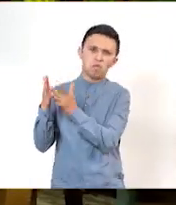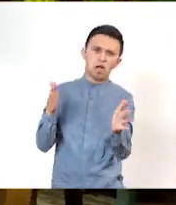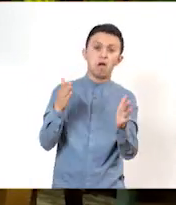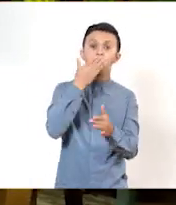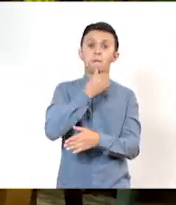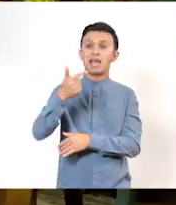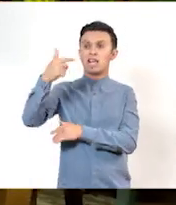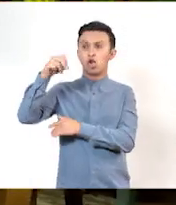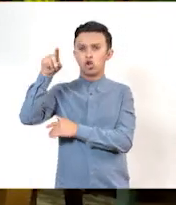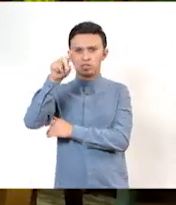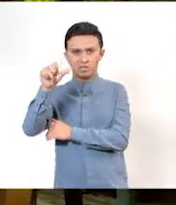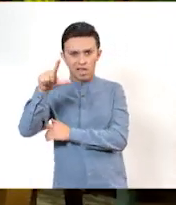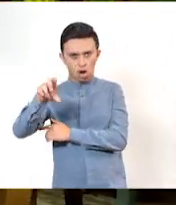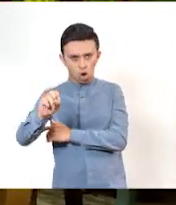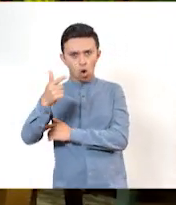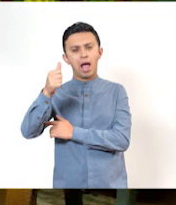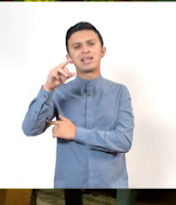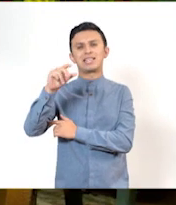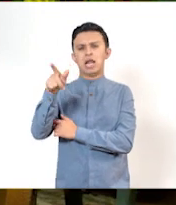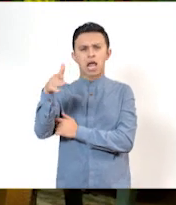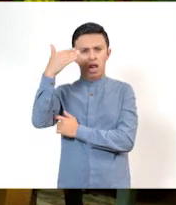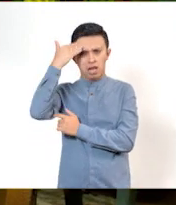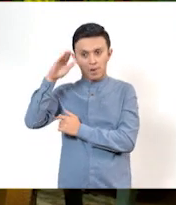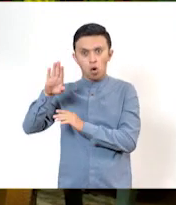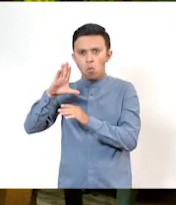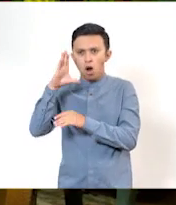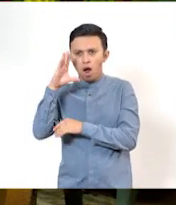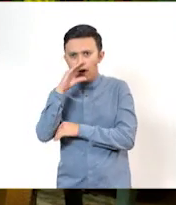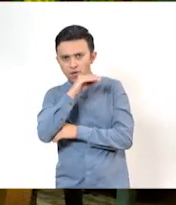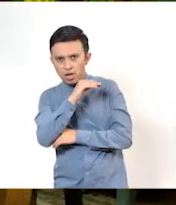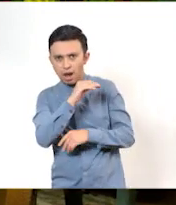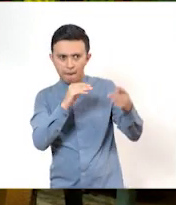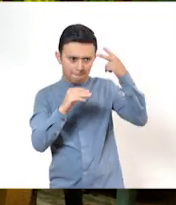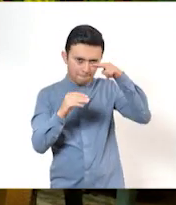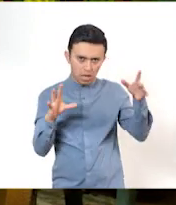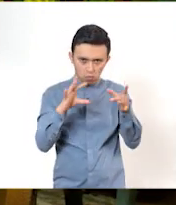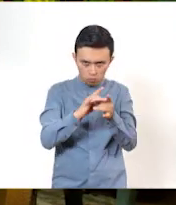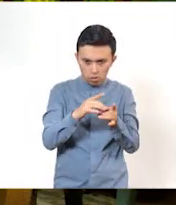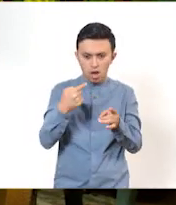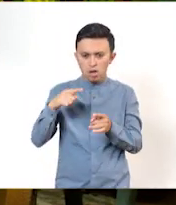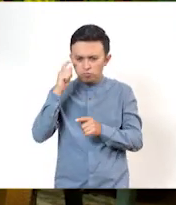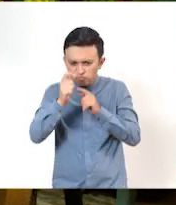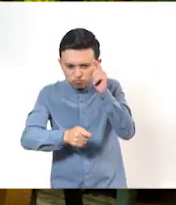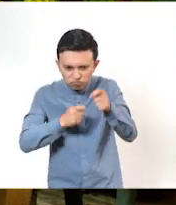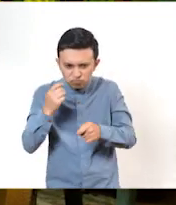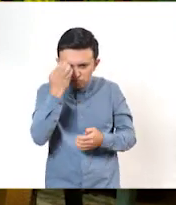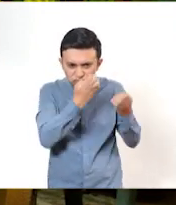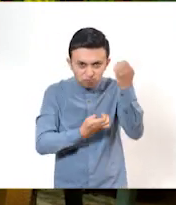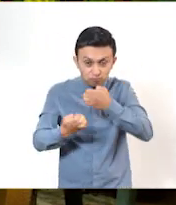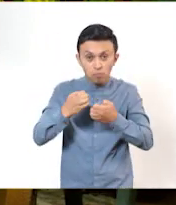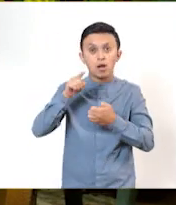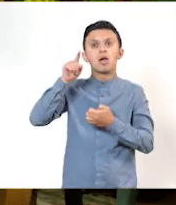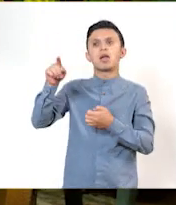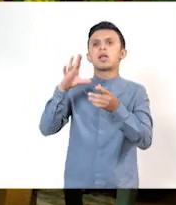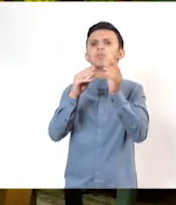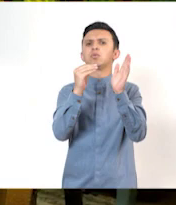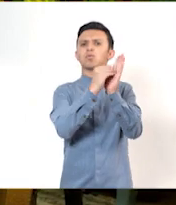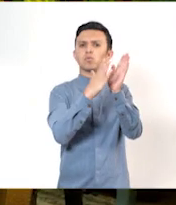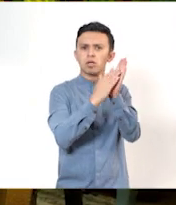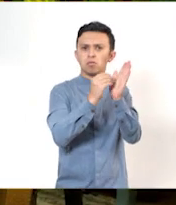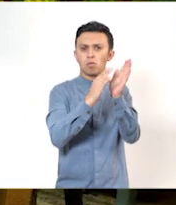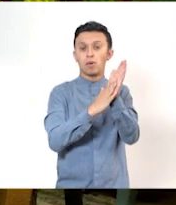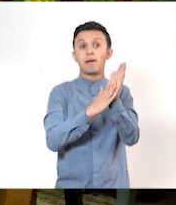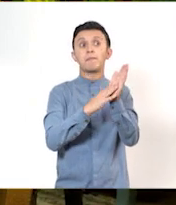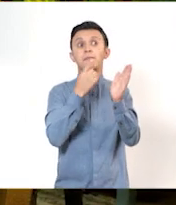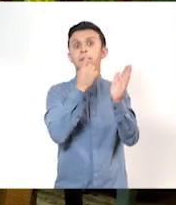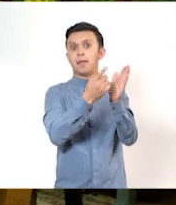Aguirre Beltrán, ese pionero de los estudios de la afromexicanidad, señaló con documentos y cifras que habían